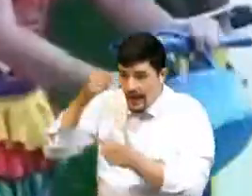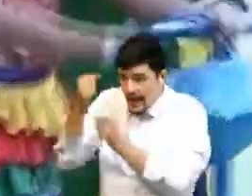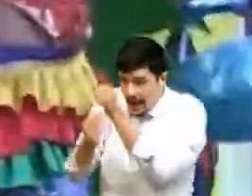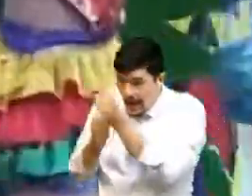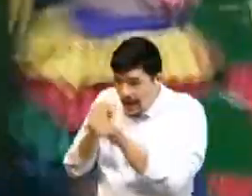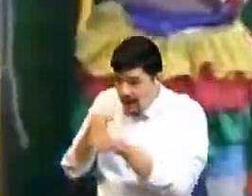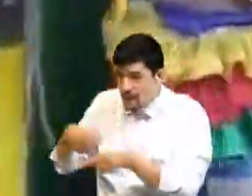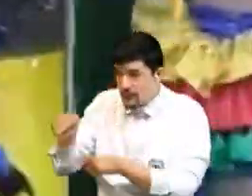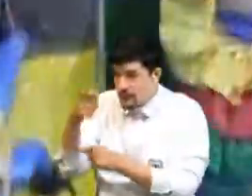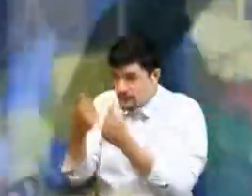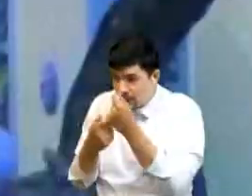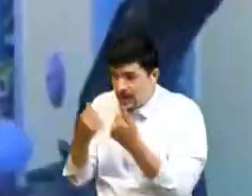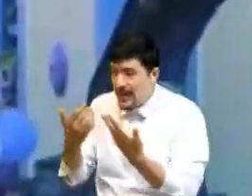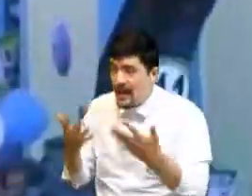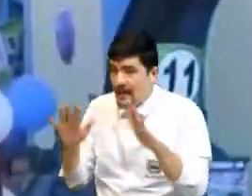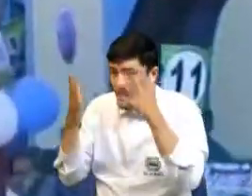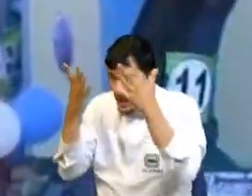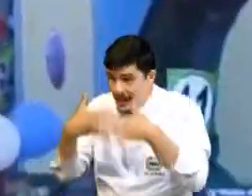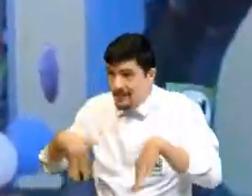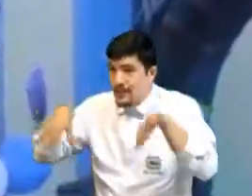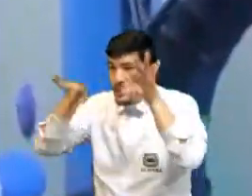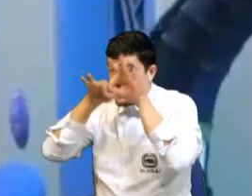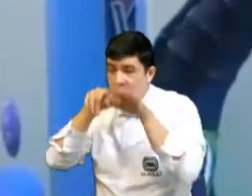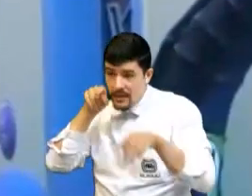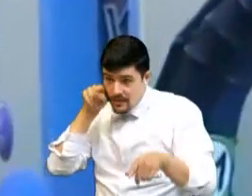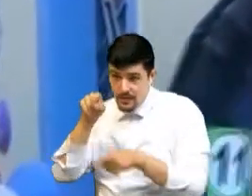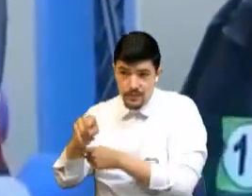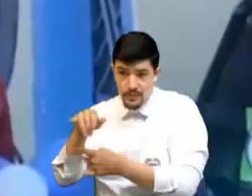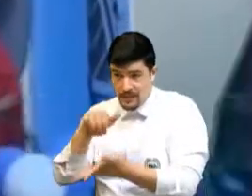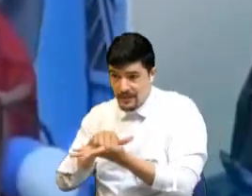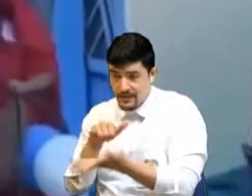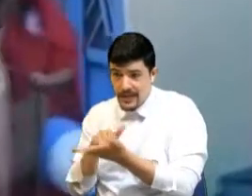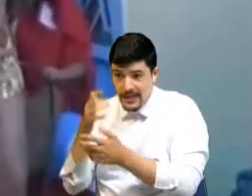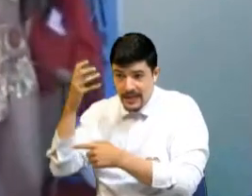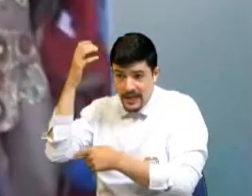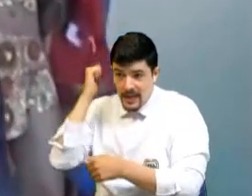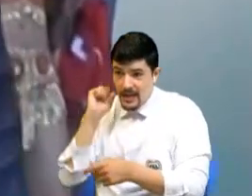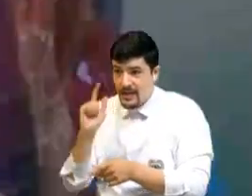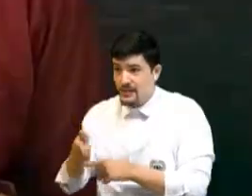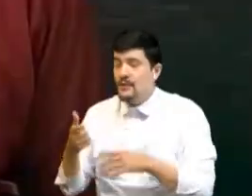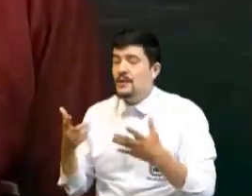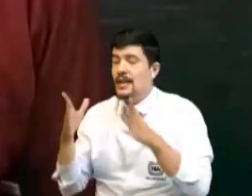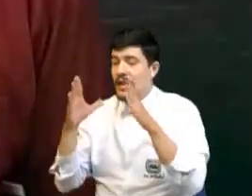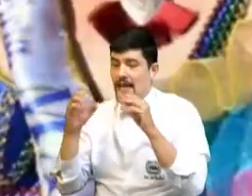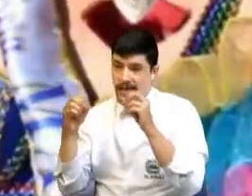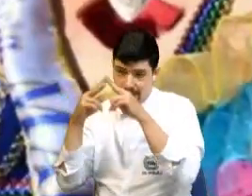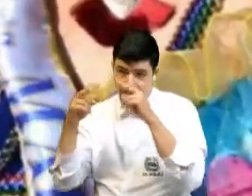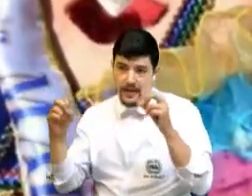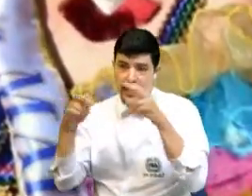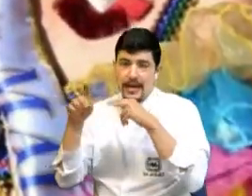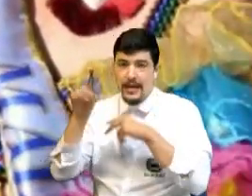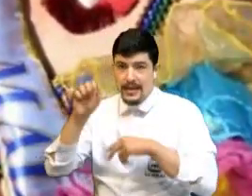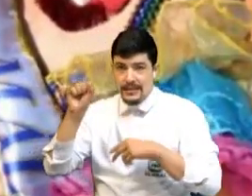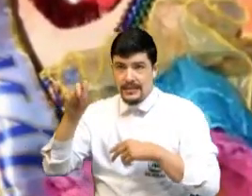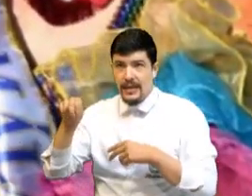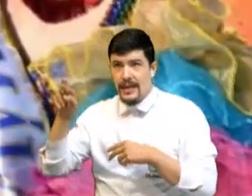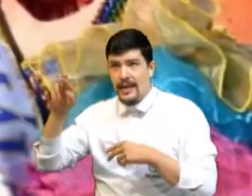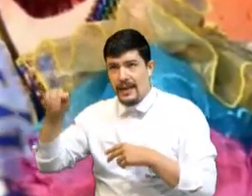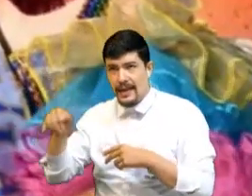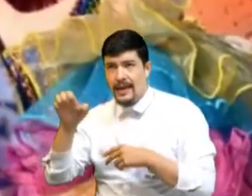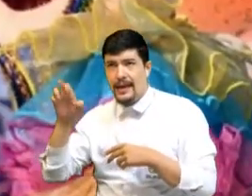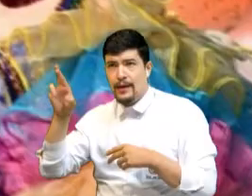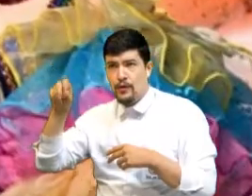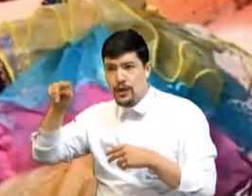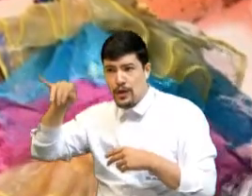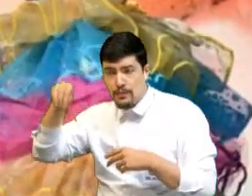fortalecer este evento tan importante como es y tradicional la feria de San Jerónimo allí en Málaga. Durante el Puente de Reyes,